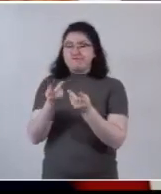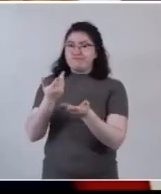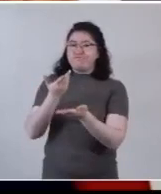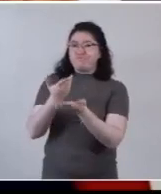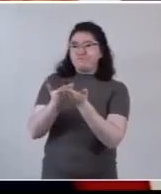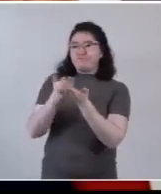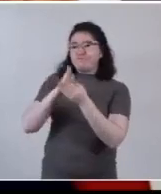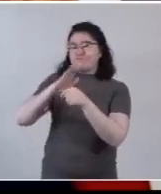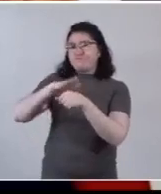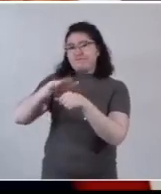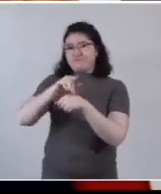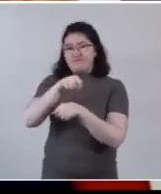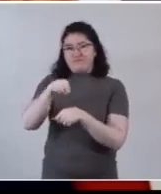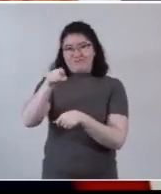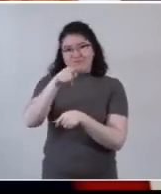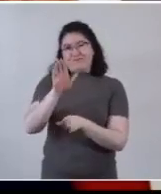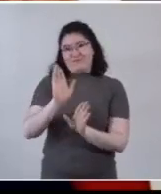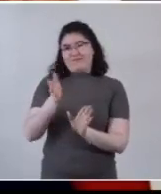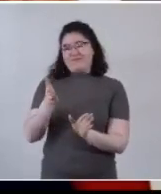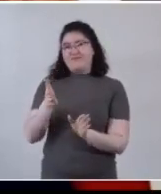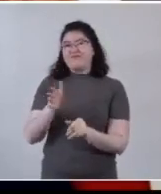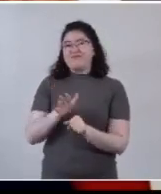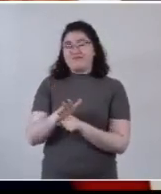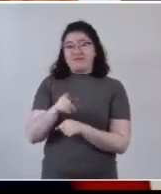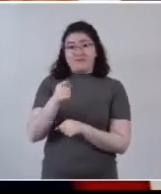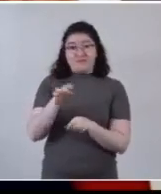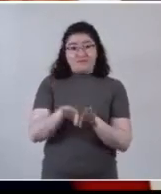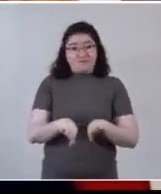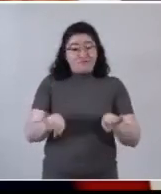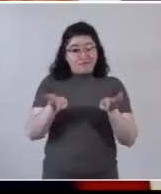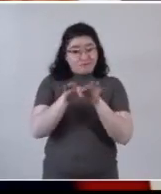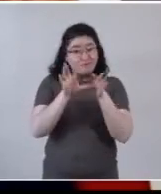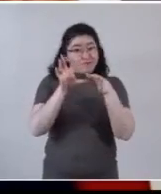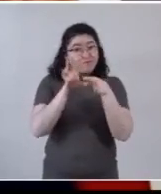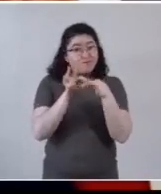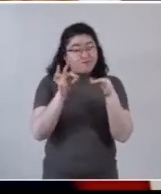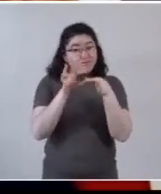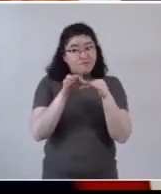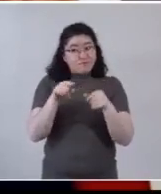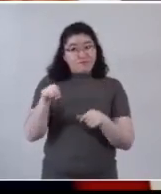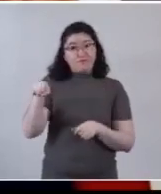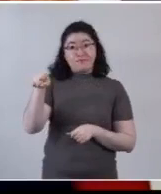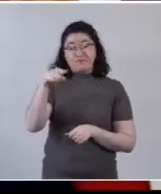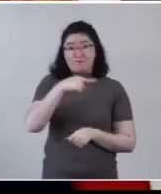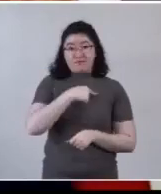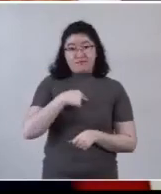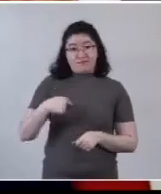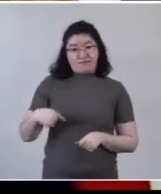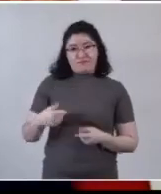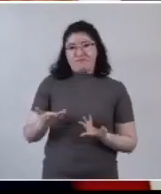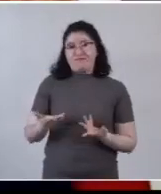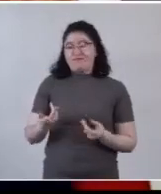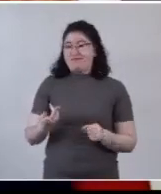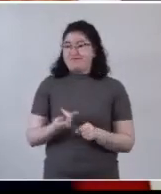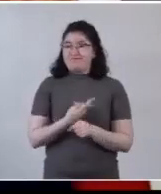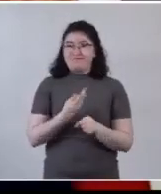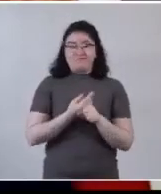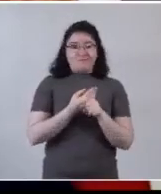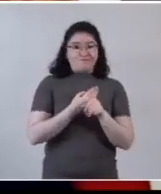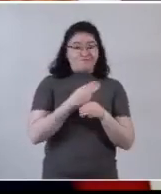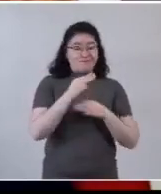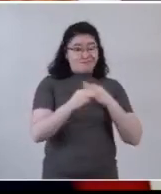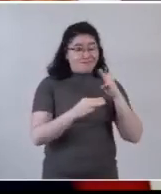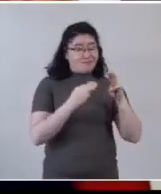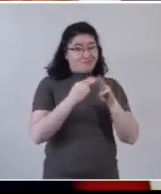están comprometidos allá. Es importante mencionar que pues, la demanda mundial de estos